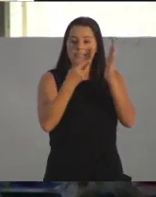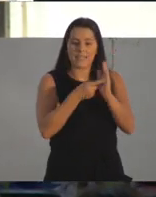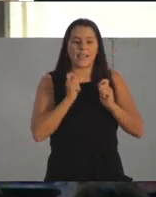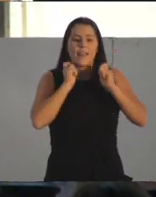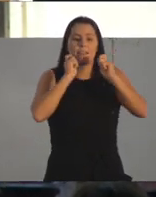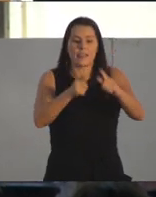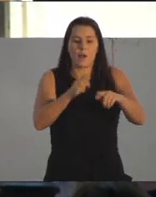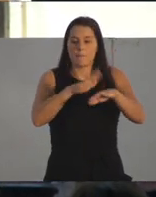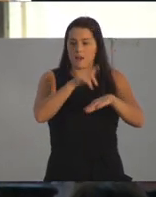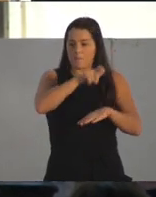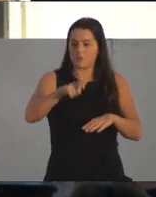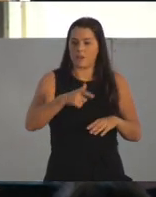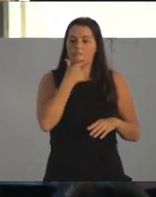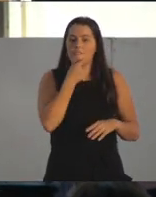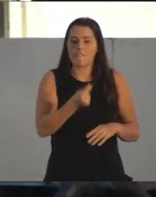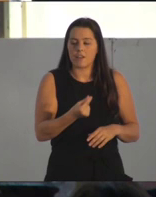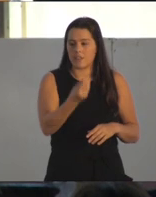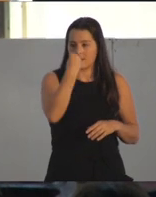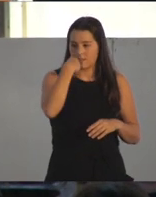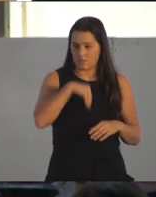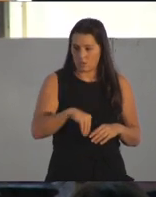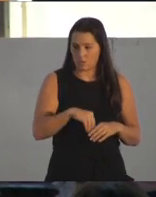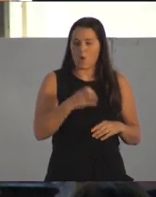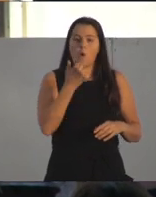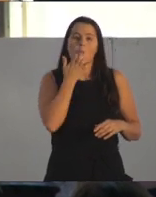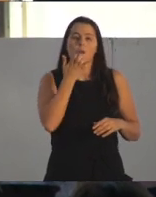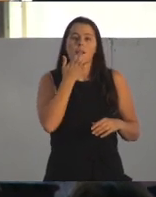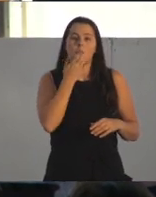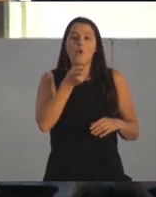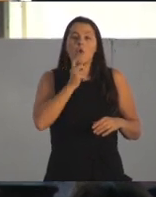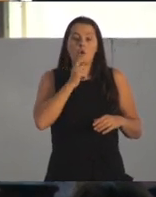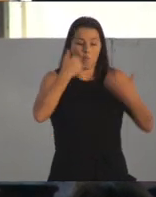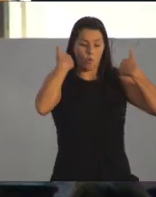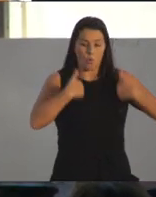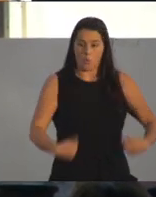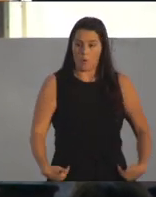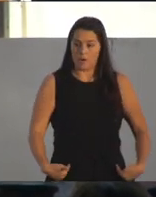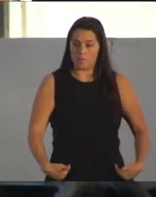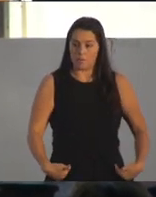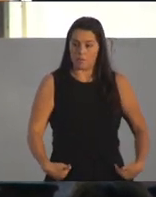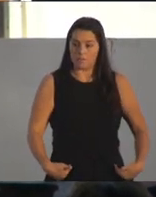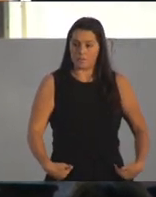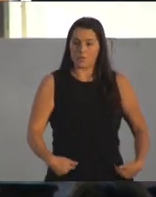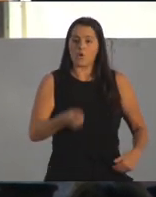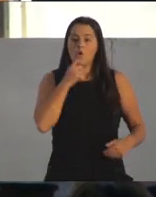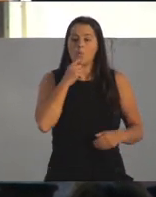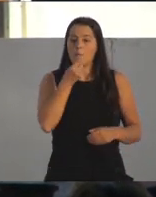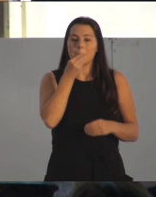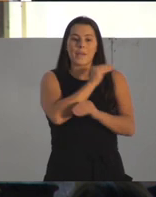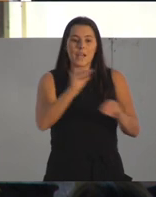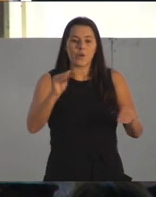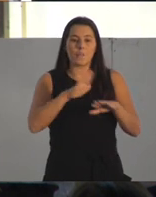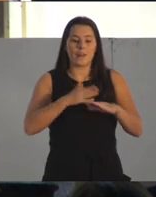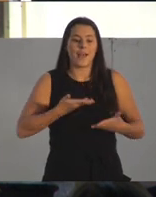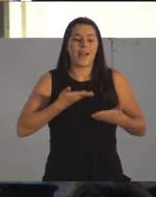degluta. Puede ser, por ejemplo, en qué posición tiene que estar el cuello para que esa persona degluta mejor, dependiendo si